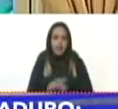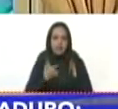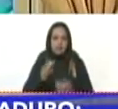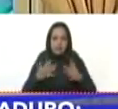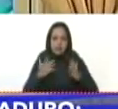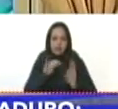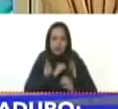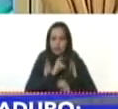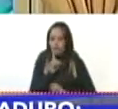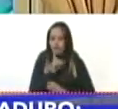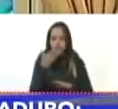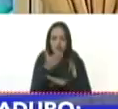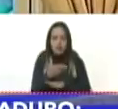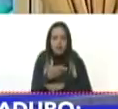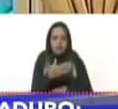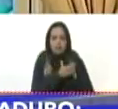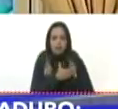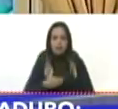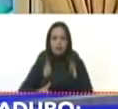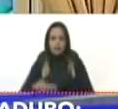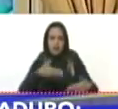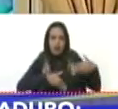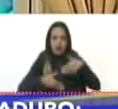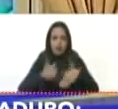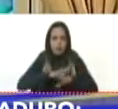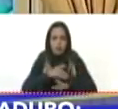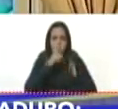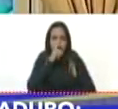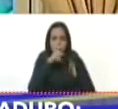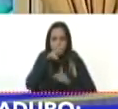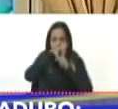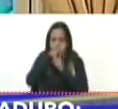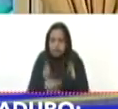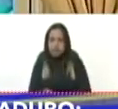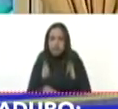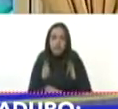dijeron, no vamos a la elección presidencial porque Maduro nos va a dar una pela.